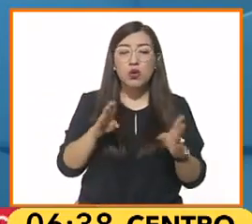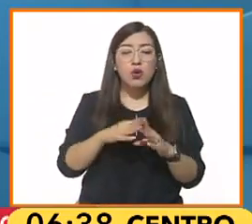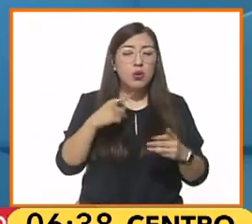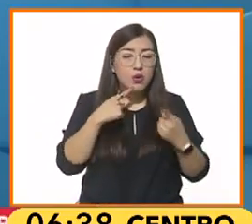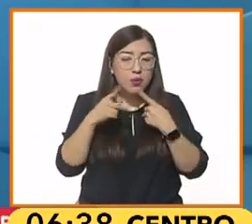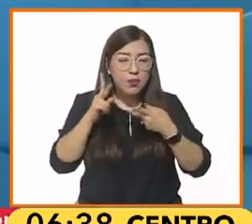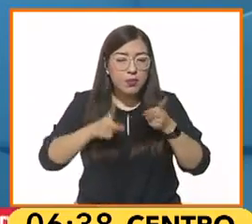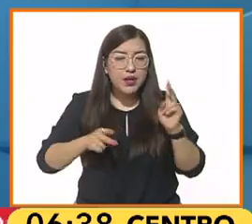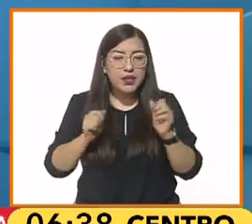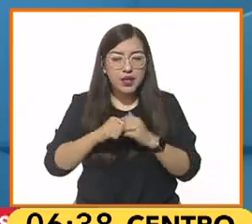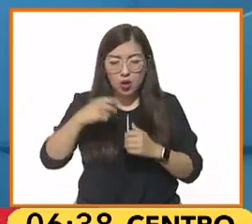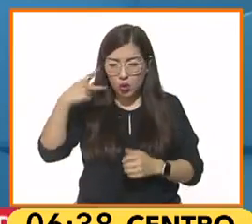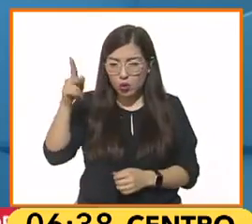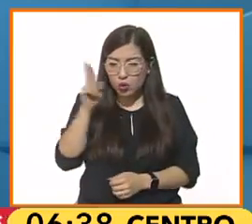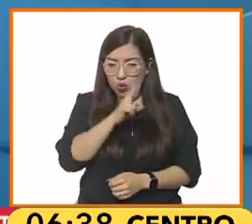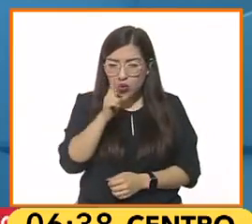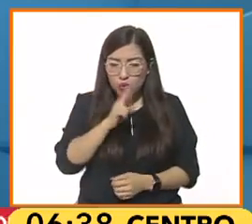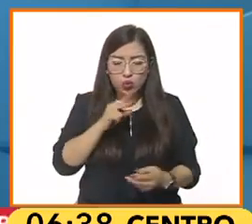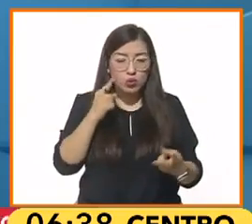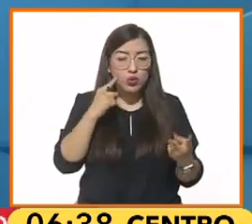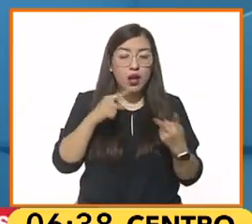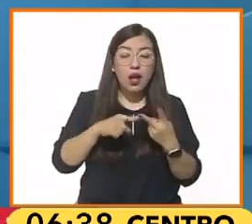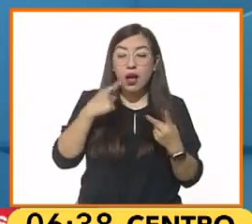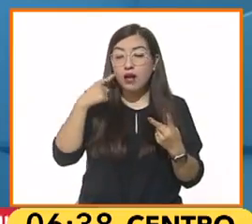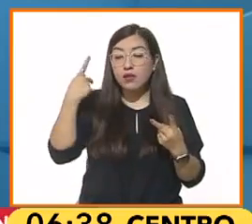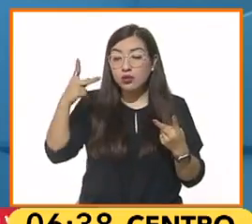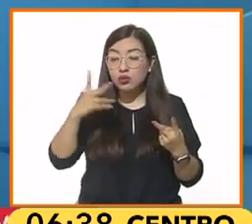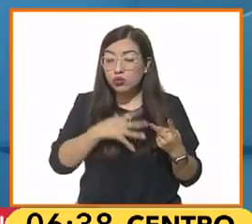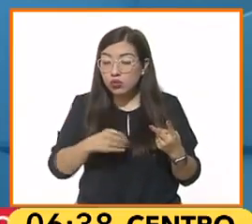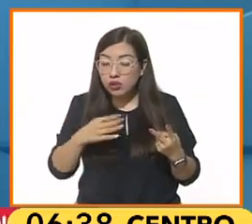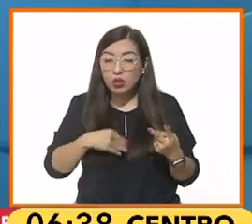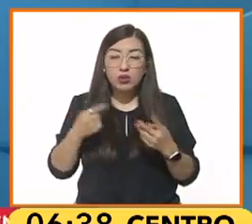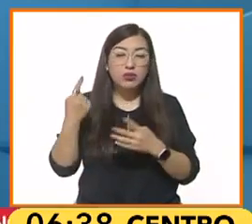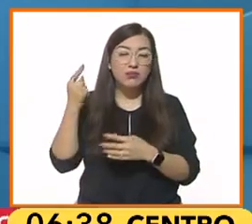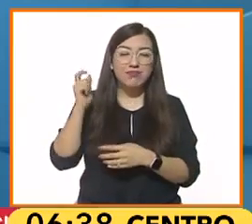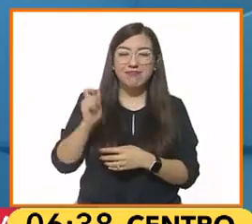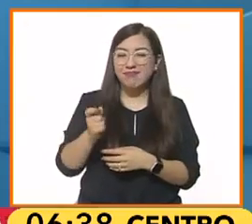retirado la seguridad a los hijos de Joe Biden, es decir, que está distraída con otros